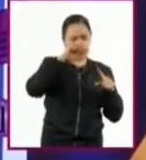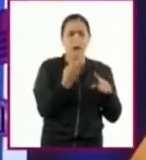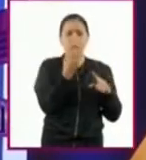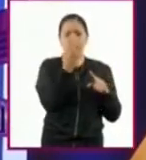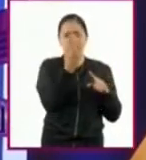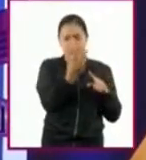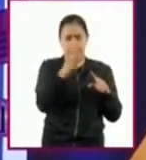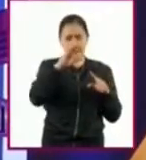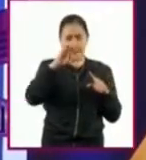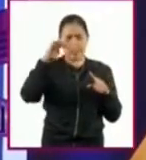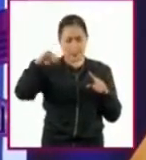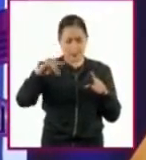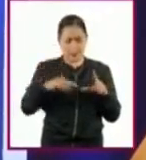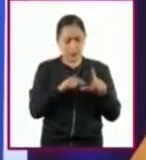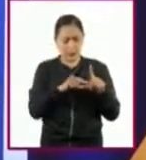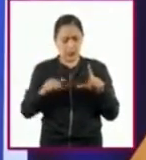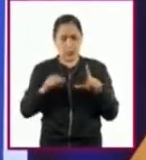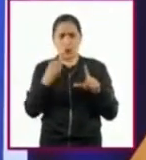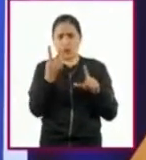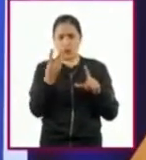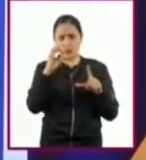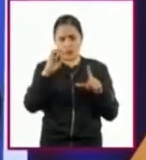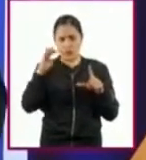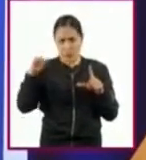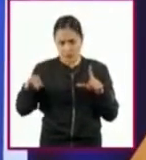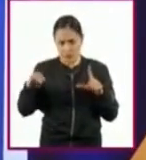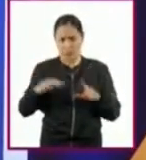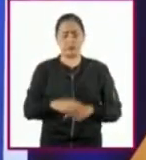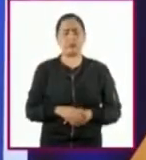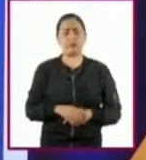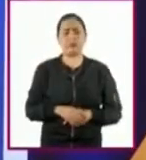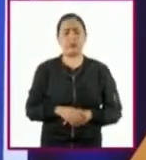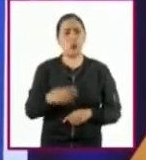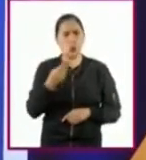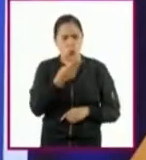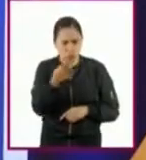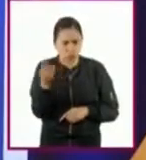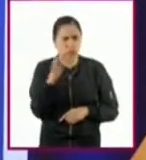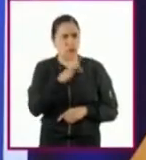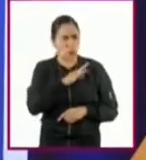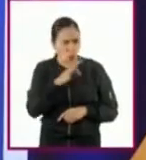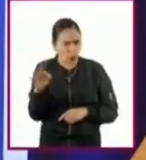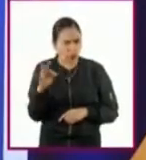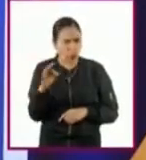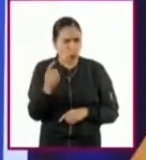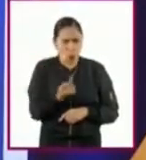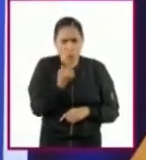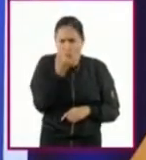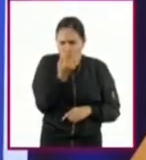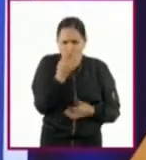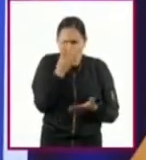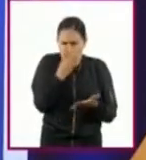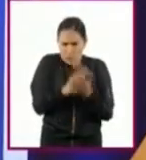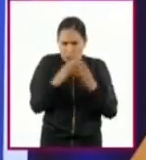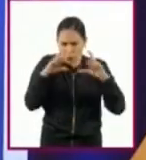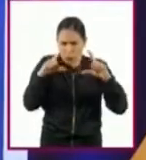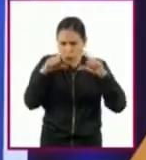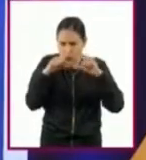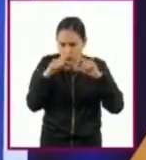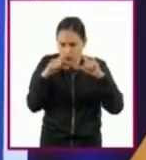centímetros y el otro de 2 centímetros. ¿Con estos datos es posible construir un único triángulo en cada